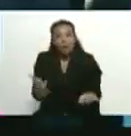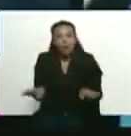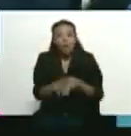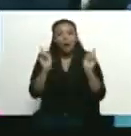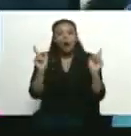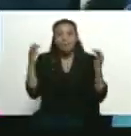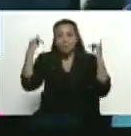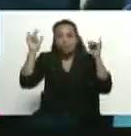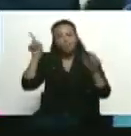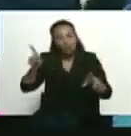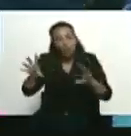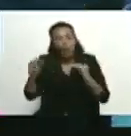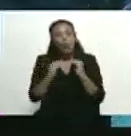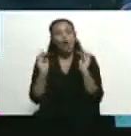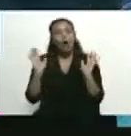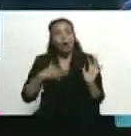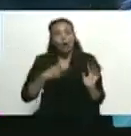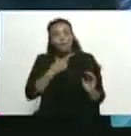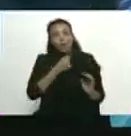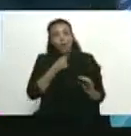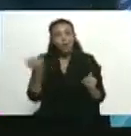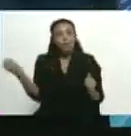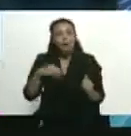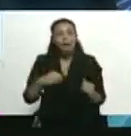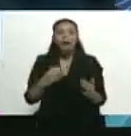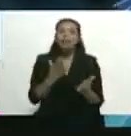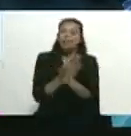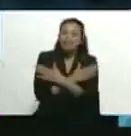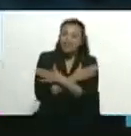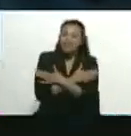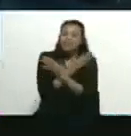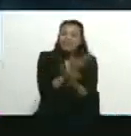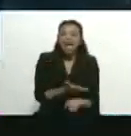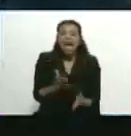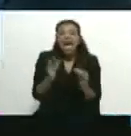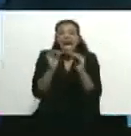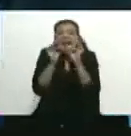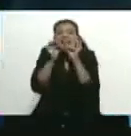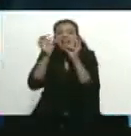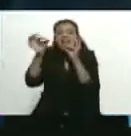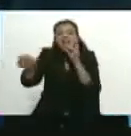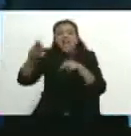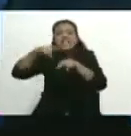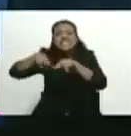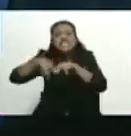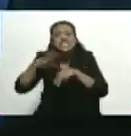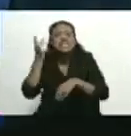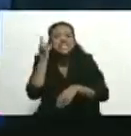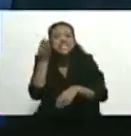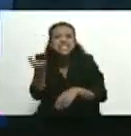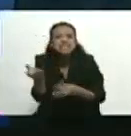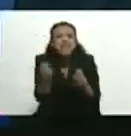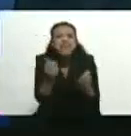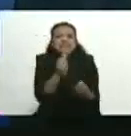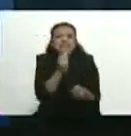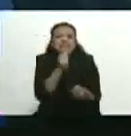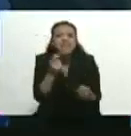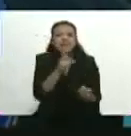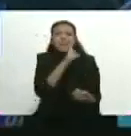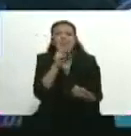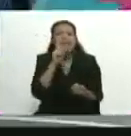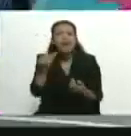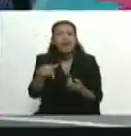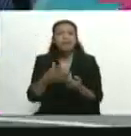gusta la rumba también. Ah, te felicito. ¿Y aquella chiquitica que está por allá, de dónde viene? ¿Ah? ¿Cómo te